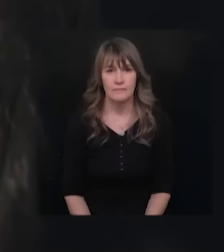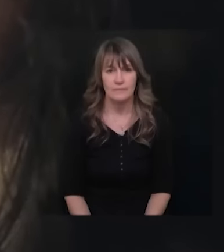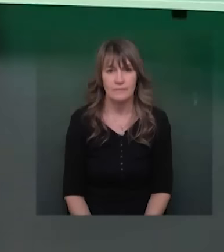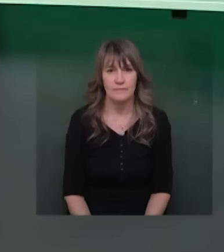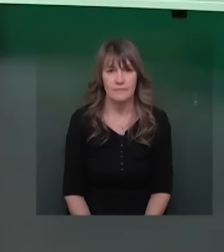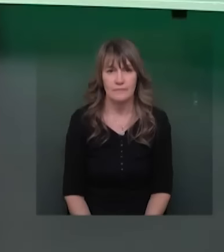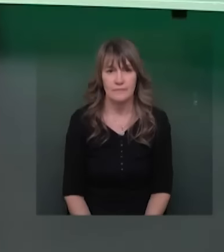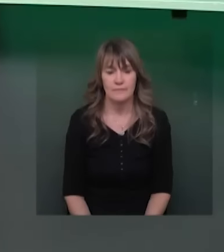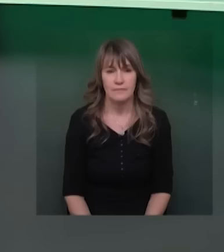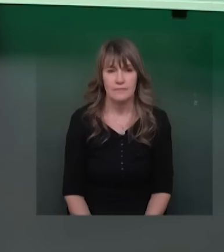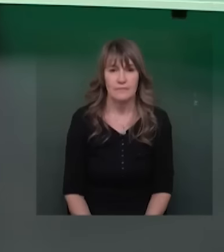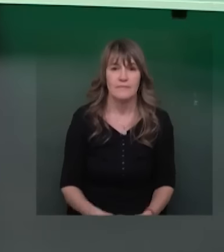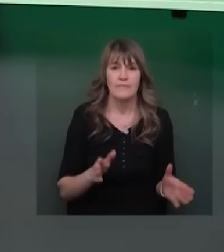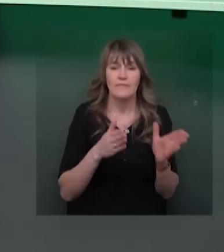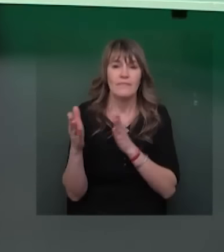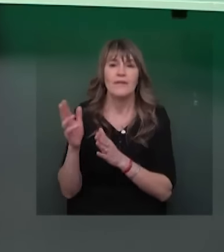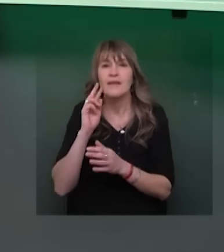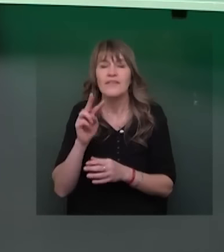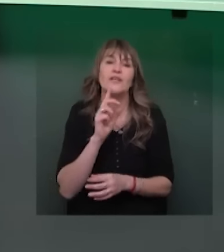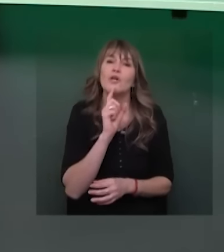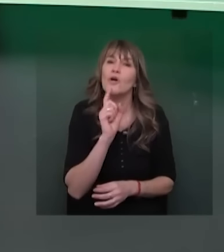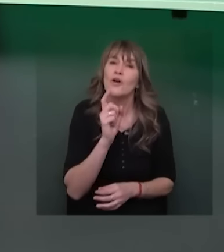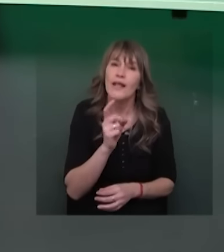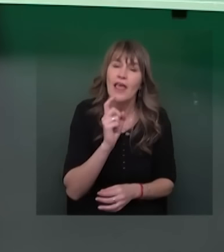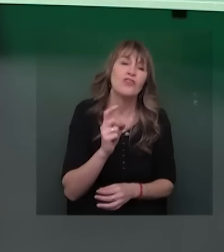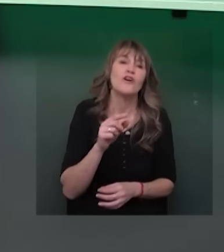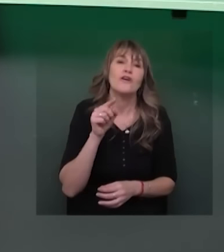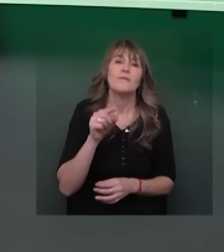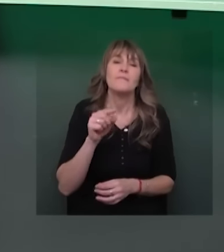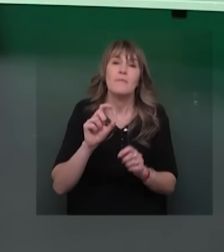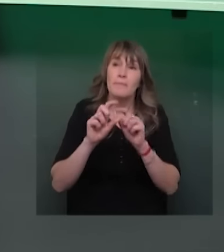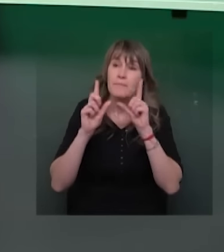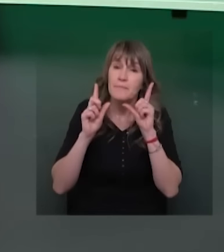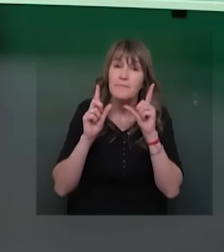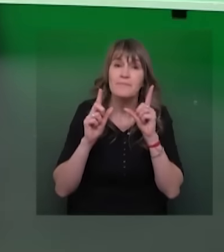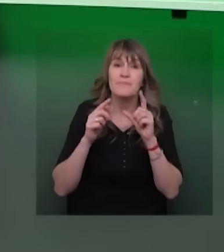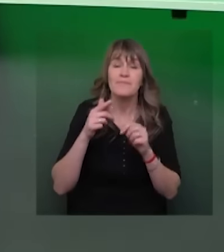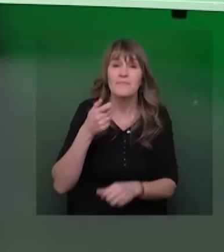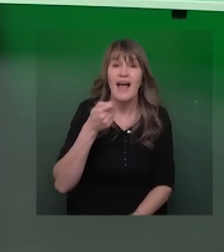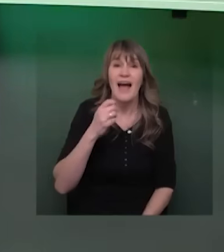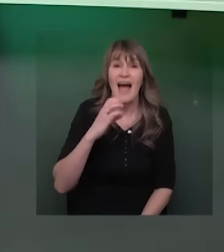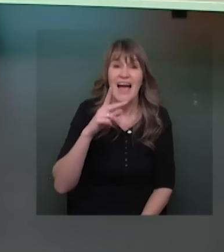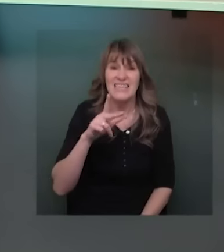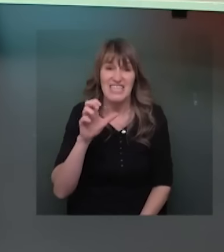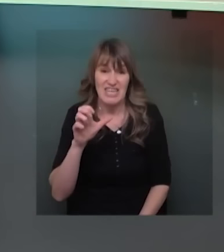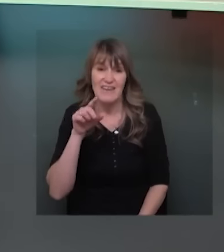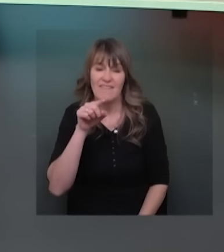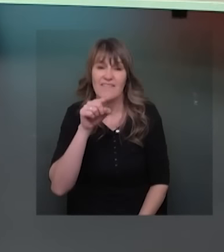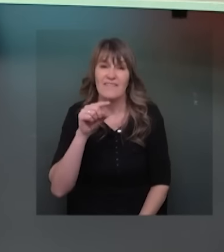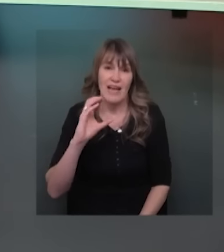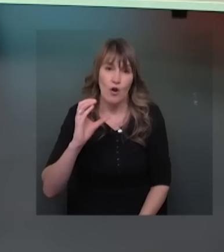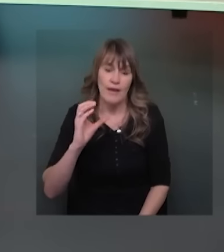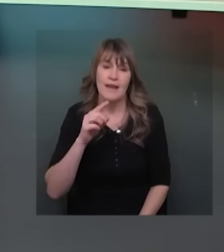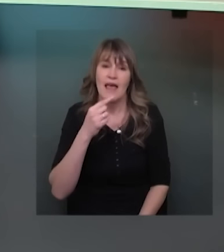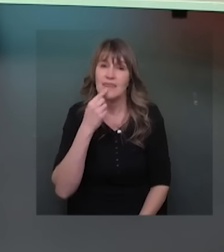duda ahora pasamos a tiendas coloradas porque la precandidata presidencial Carolina H cuestionó el hecho de que el